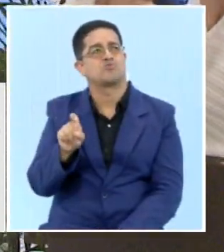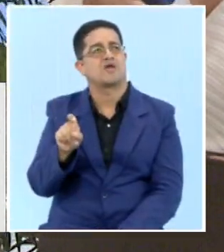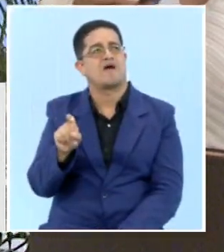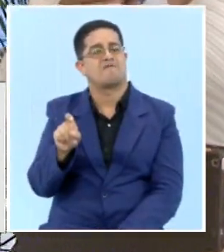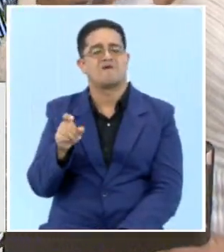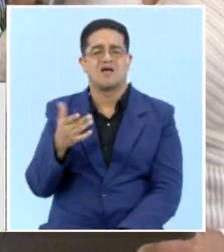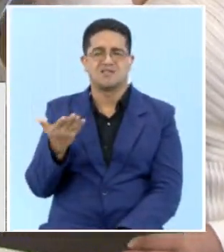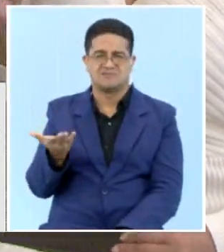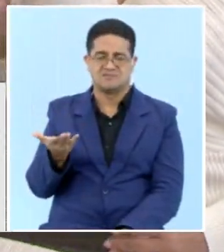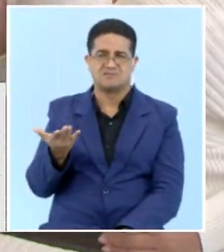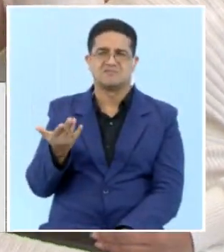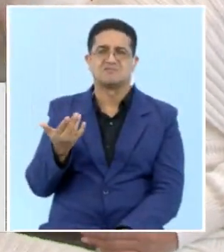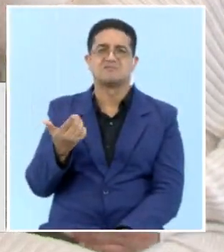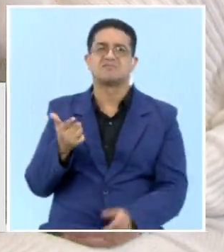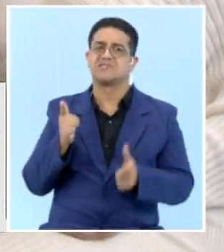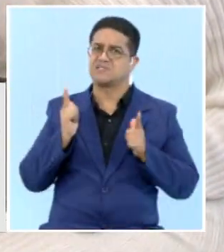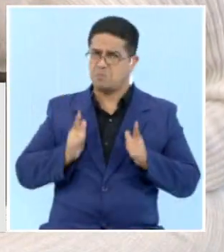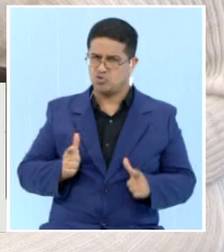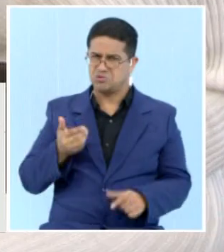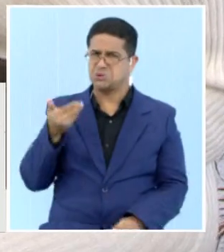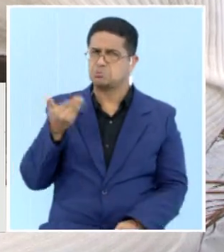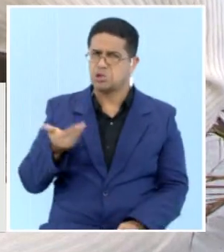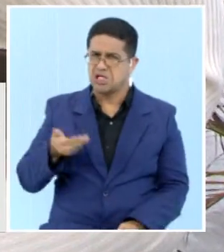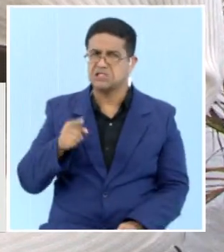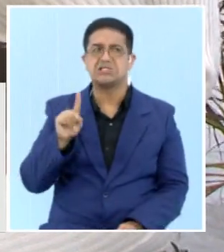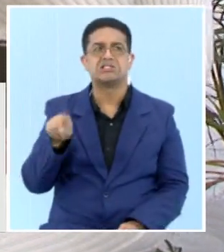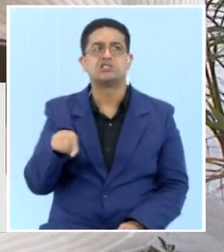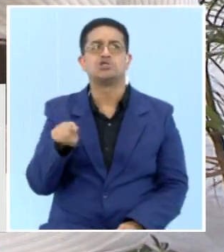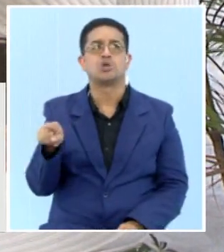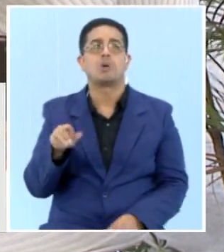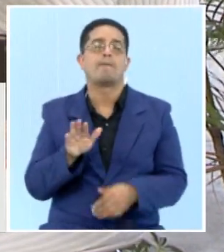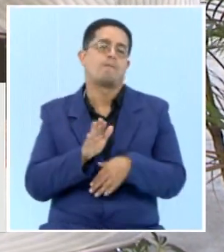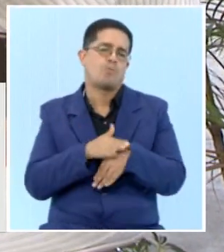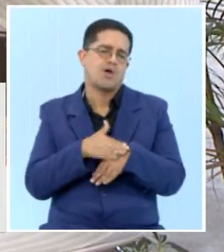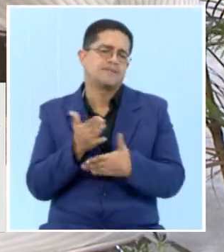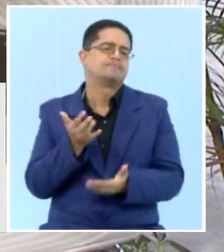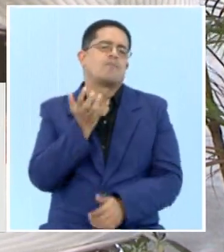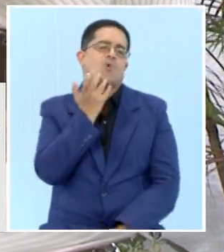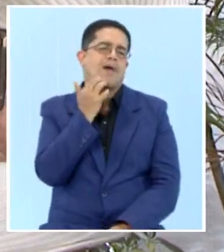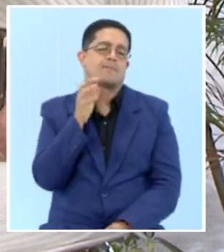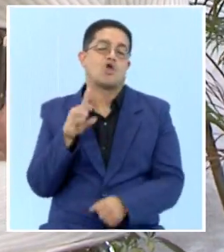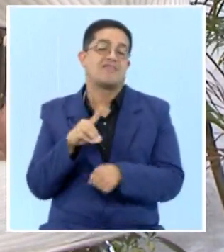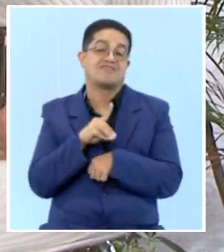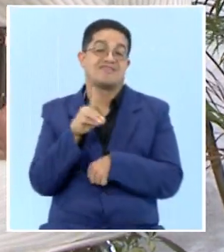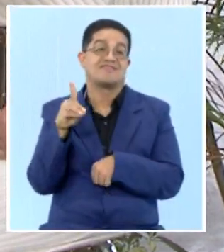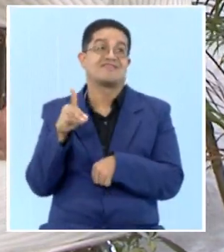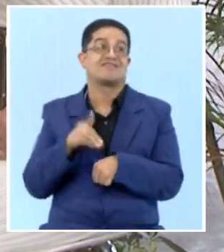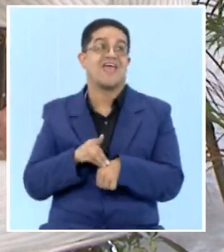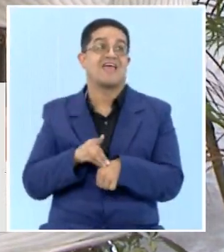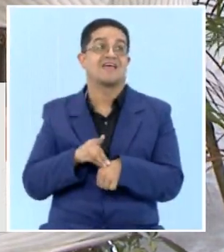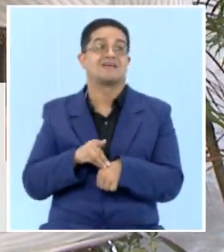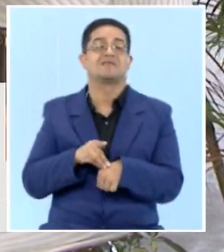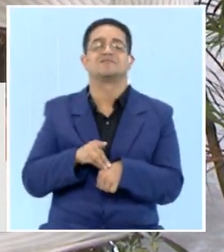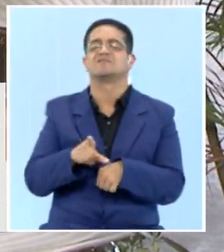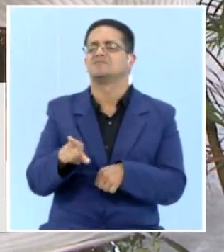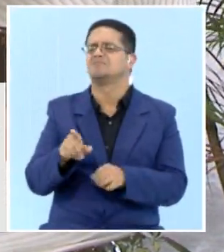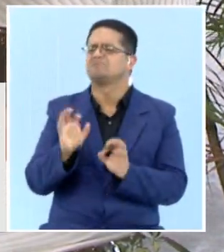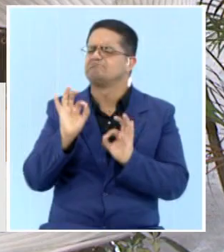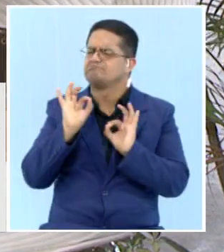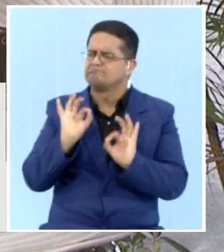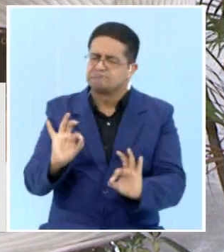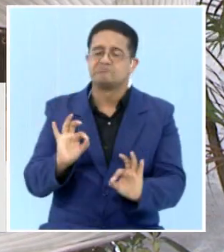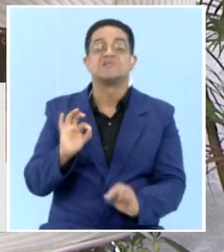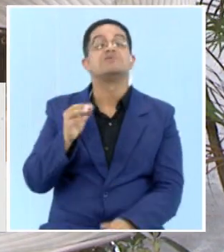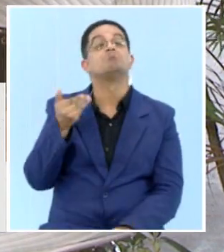preguntaba, doctora, si el reposo era importante, porque por ejemplo en dengue nos dice que el reposo es parte importante